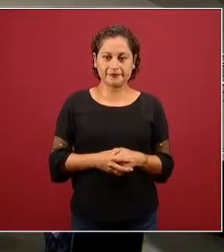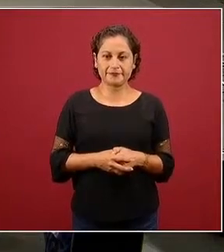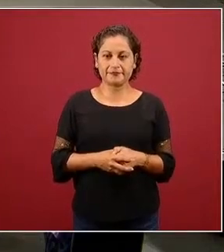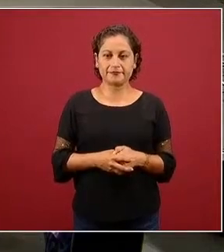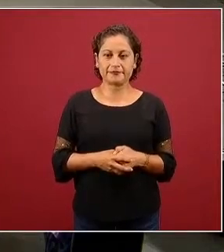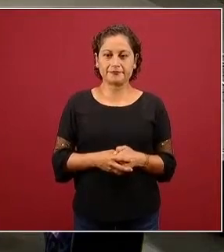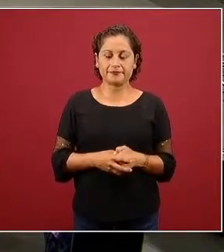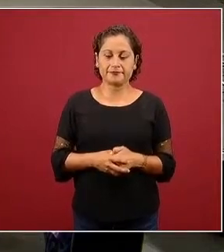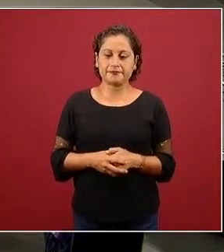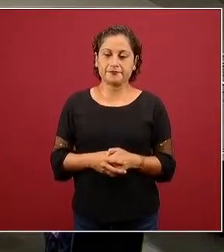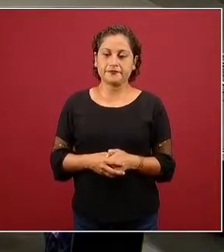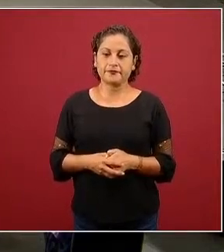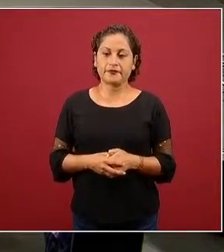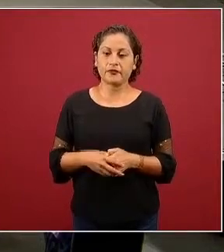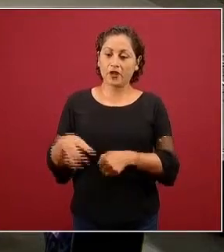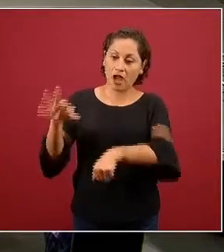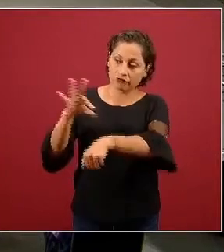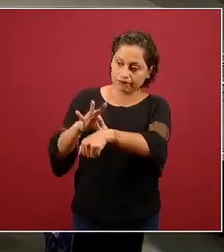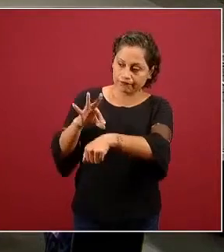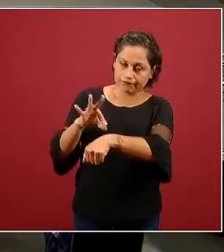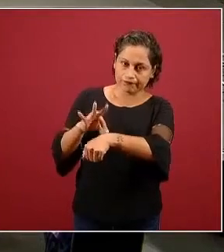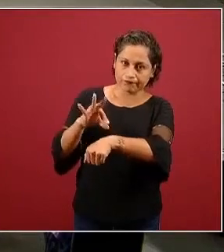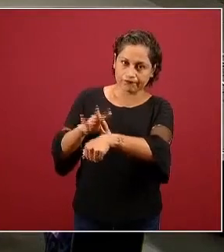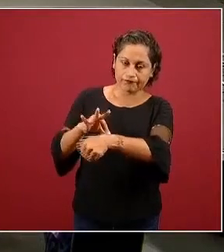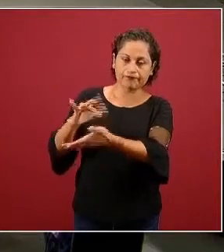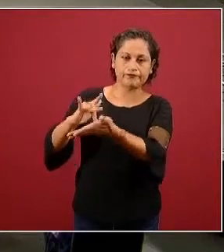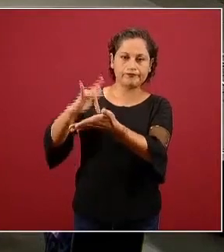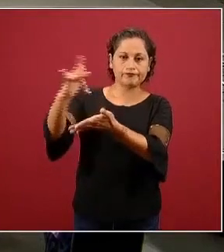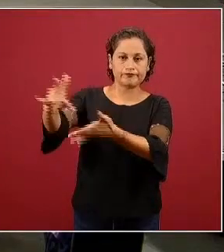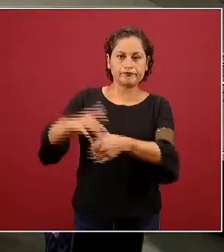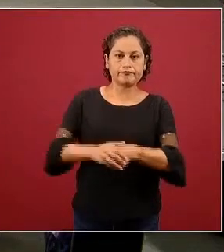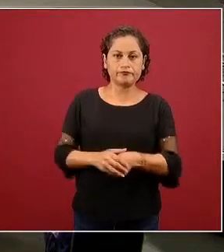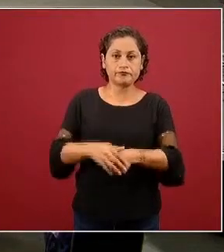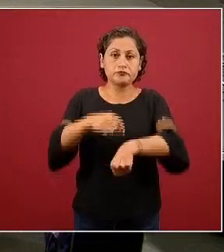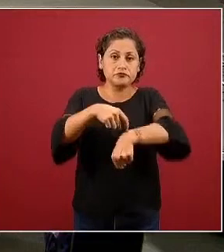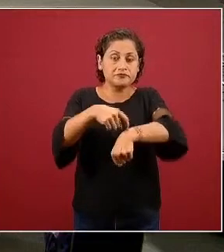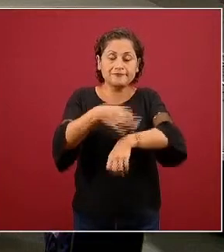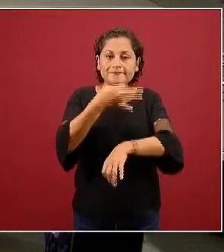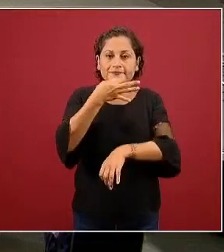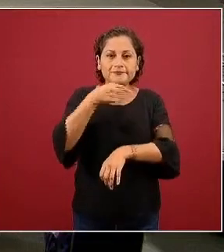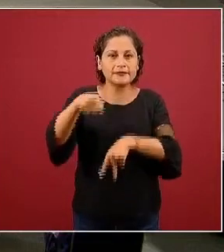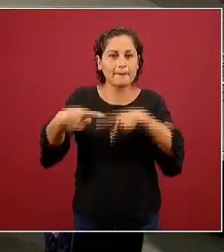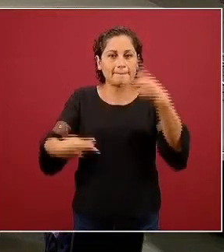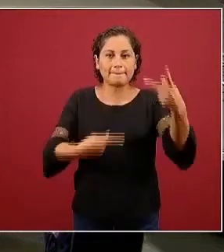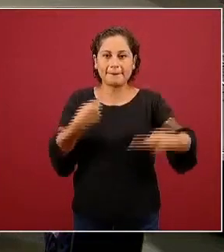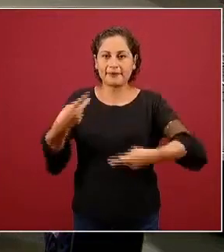Muchísimas gracias, doctor. Pues tenemos unos minutitos para